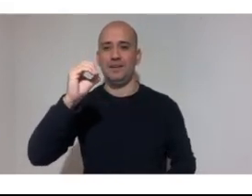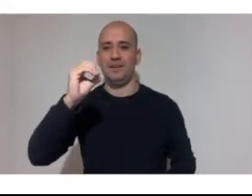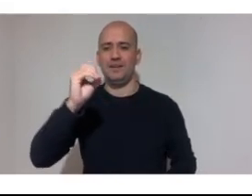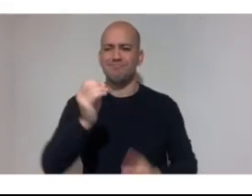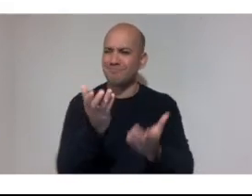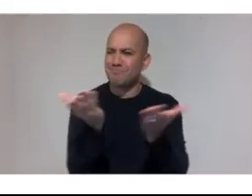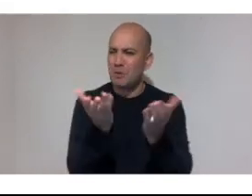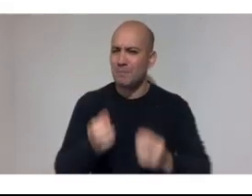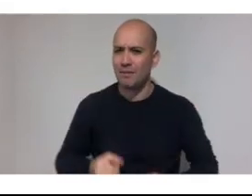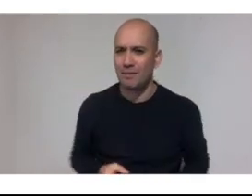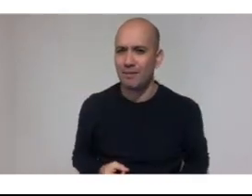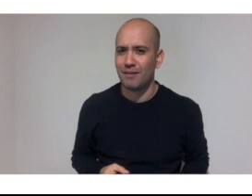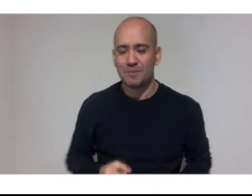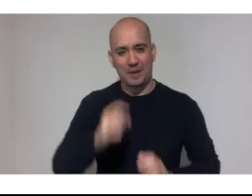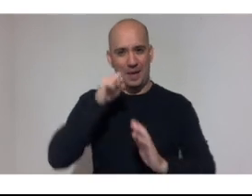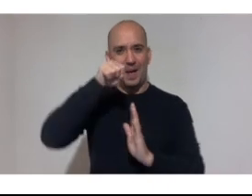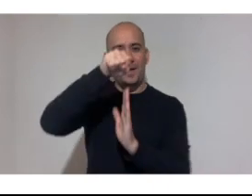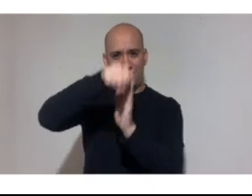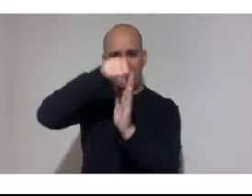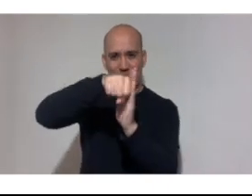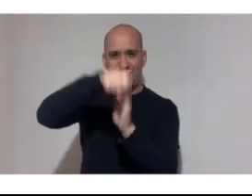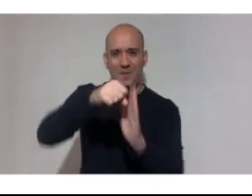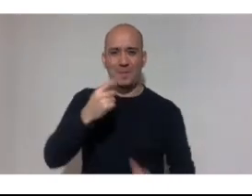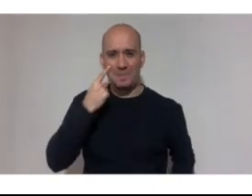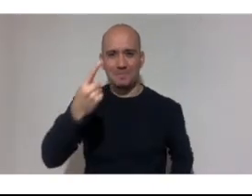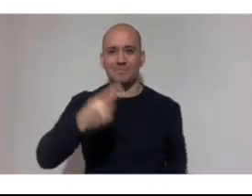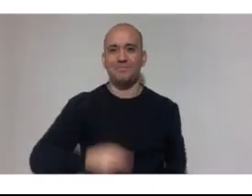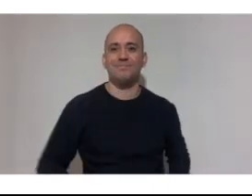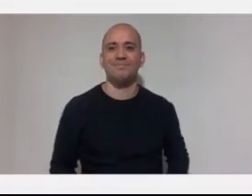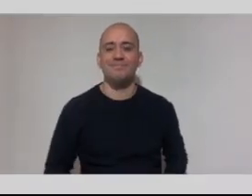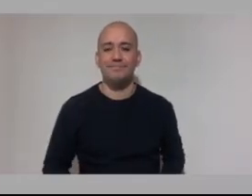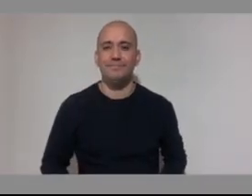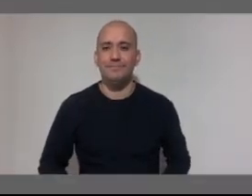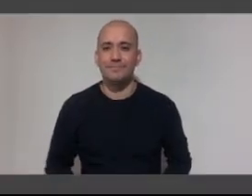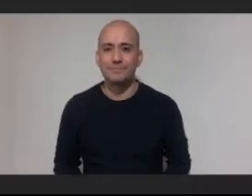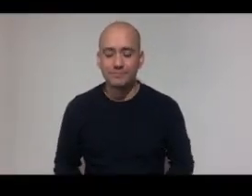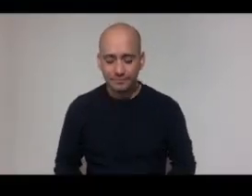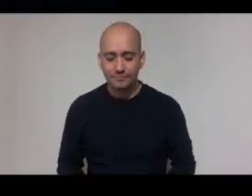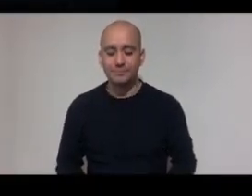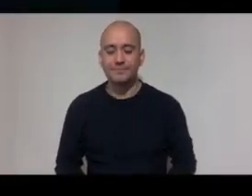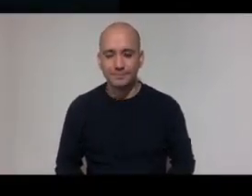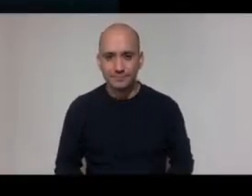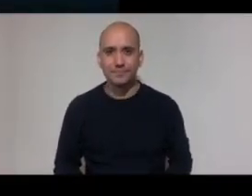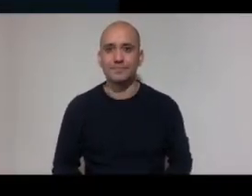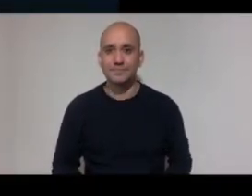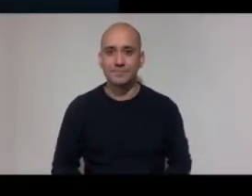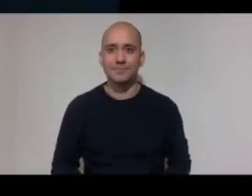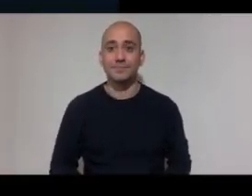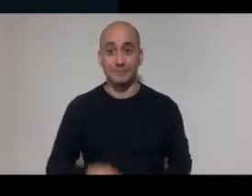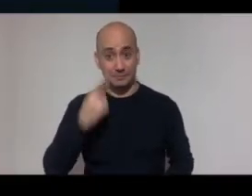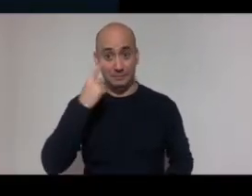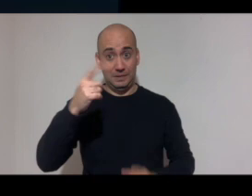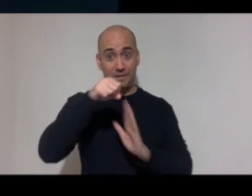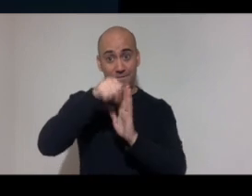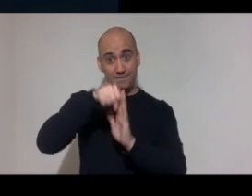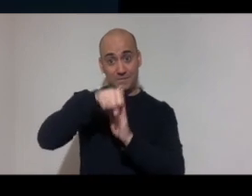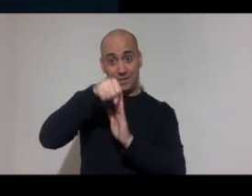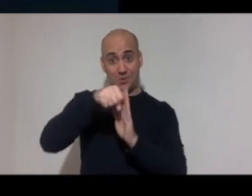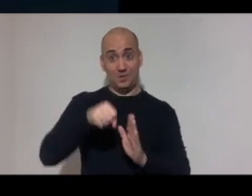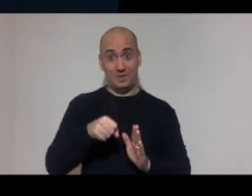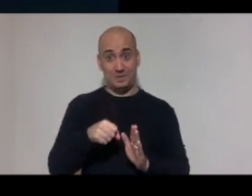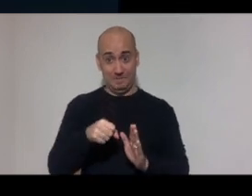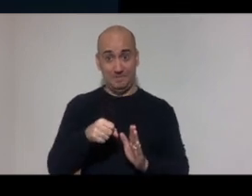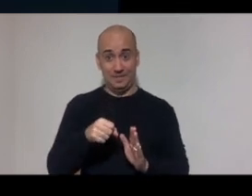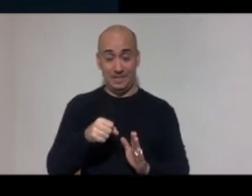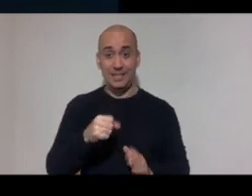A continuación vamos a ver un video que lo va a explicar mucho mejor. Vamos a dividir en dos